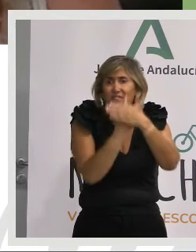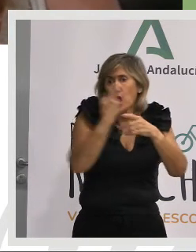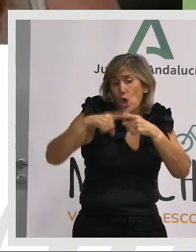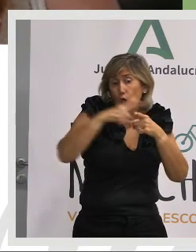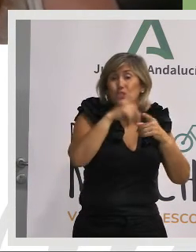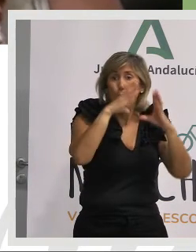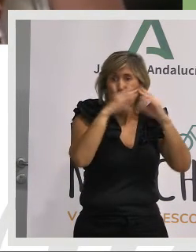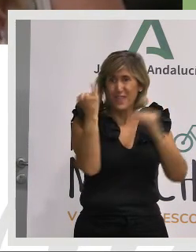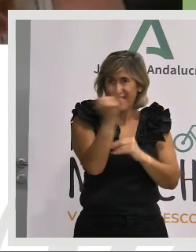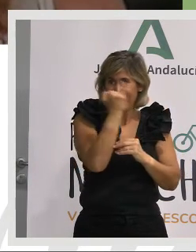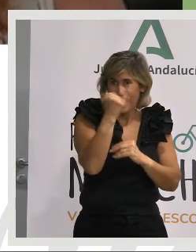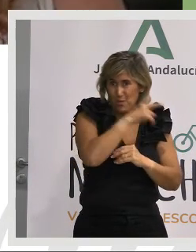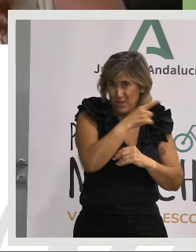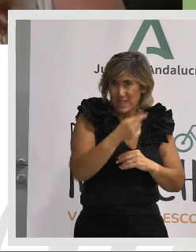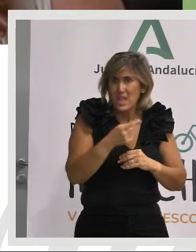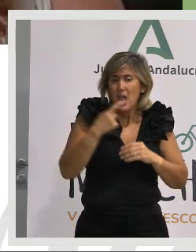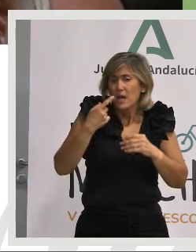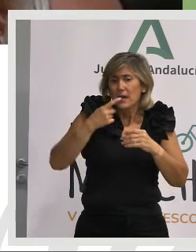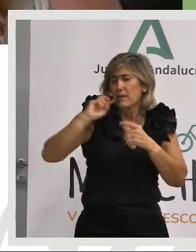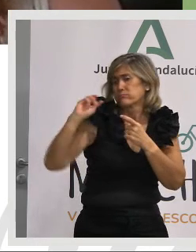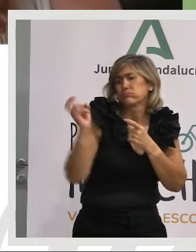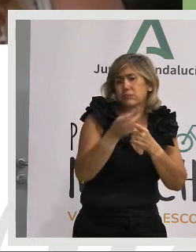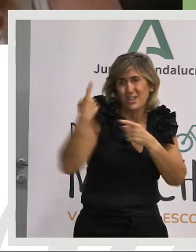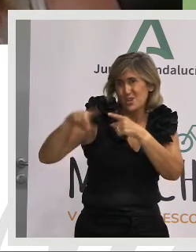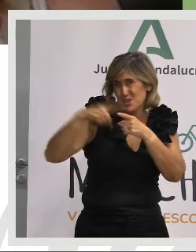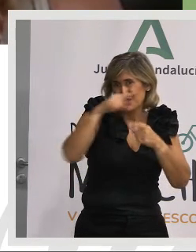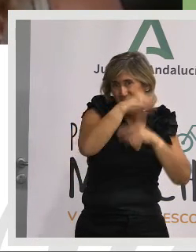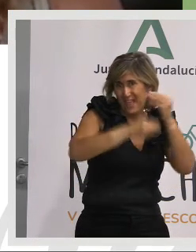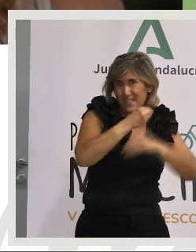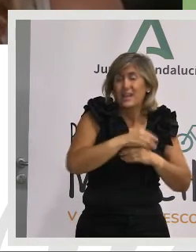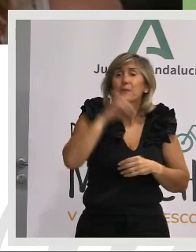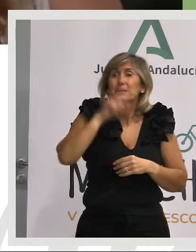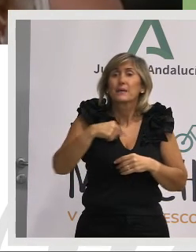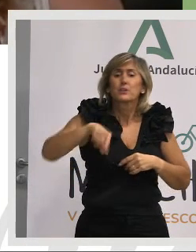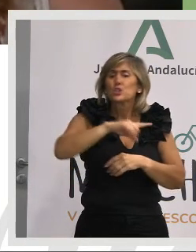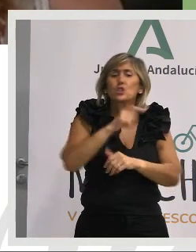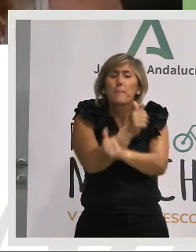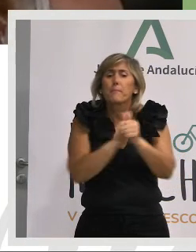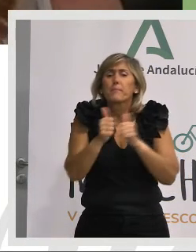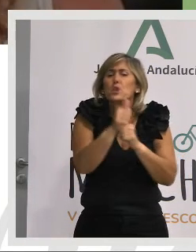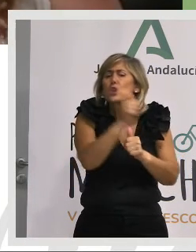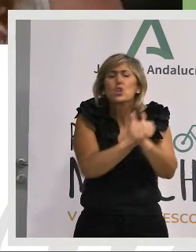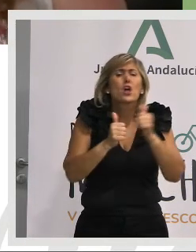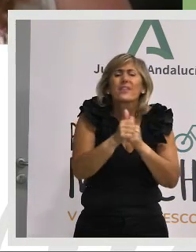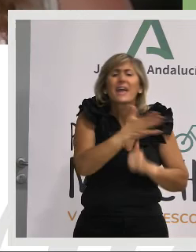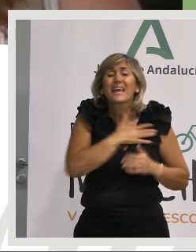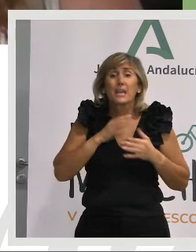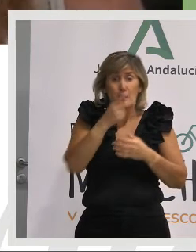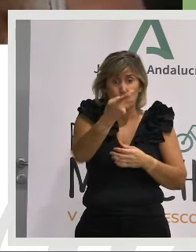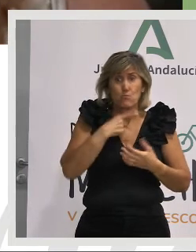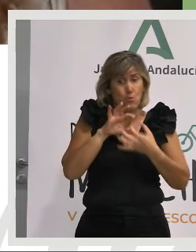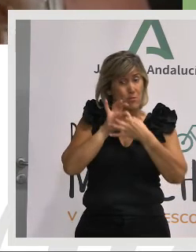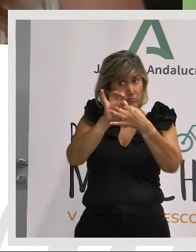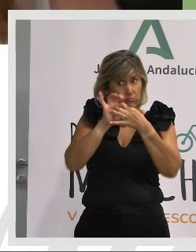de Andalucía en todos sus diferentes ámbitos, pero intentando priorizar siempre un objetivo común y que